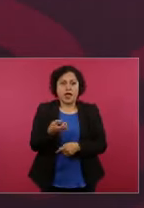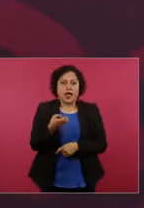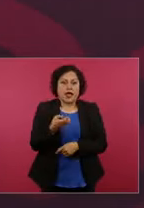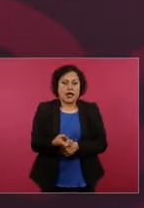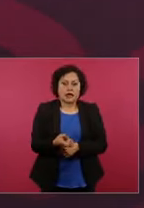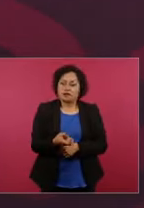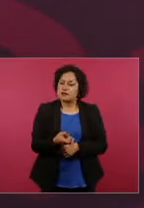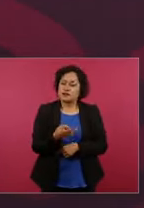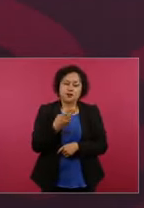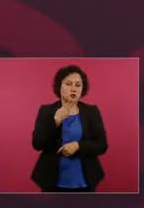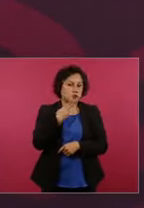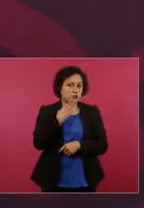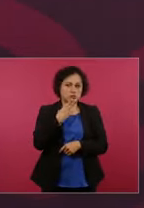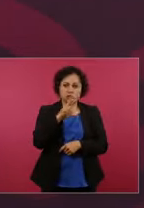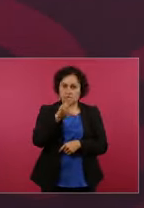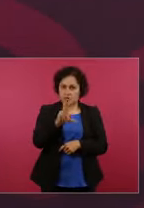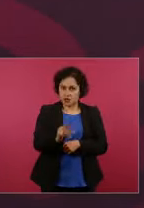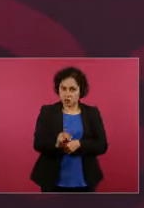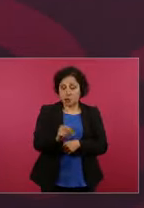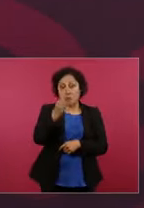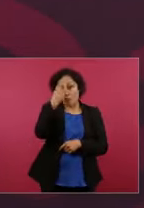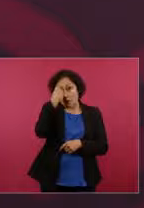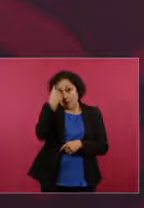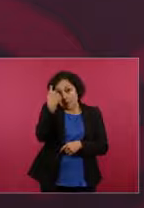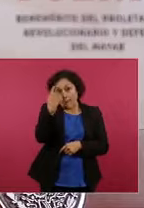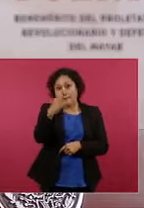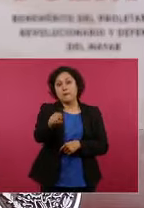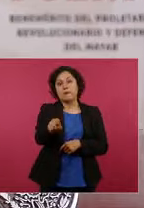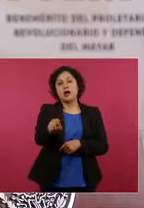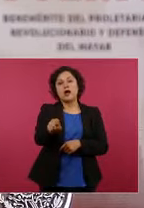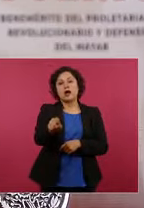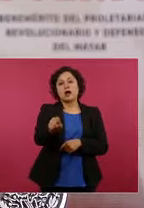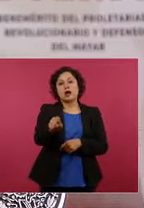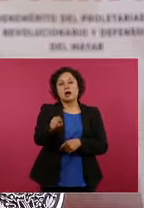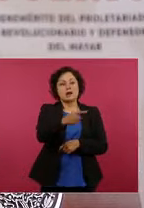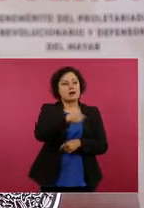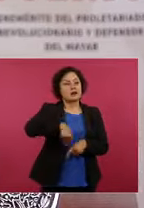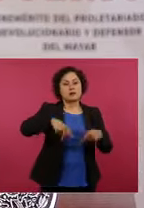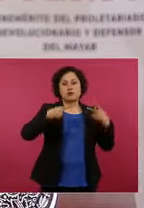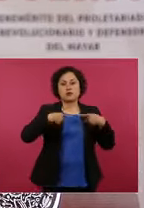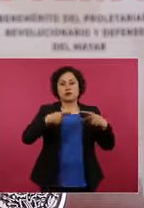para uso o consumo doméstico,